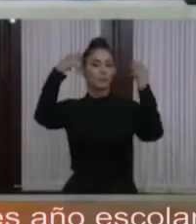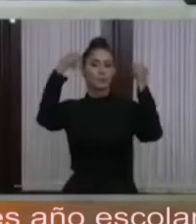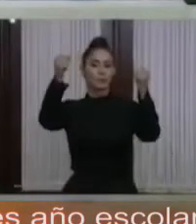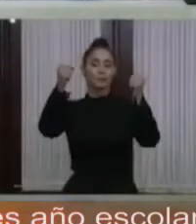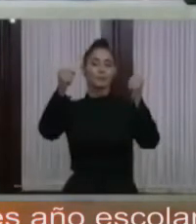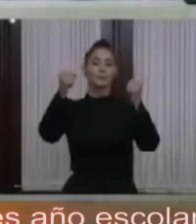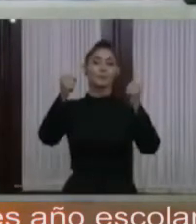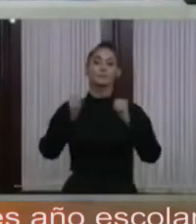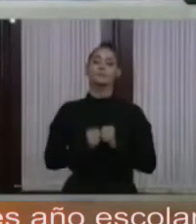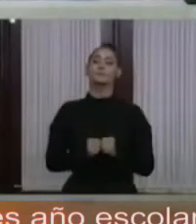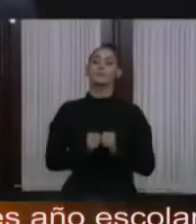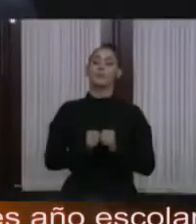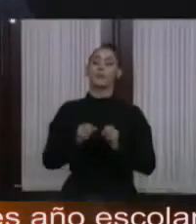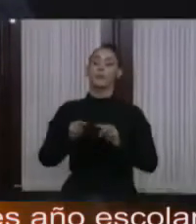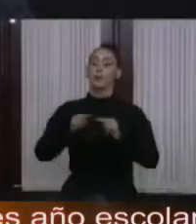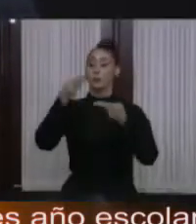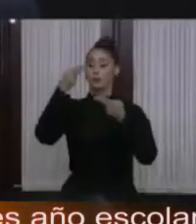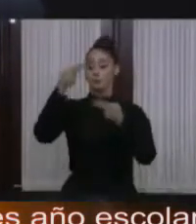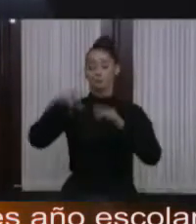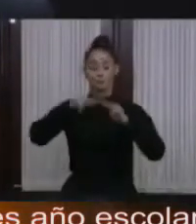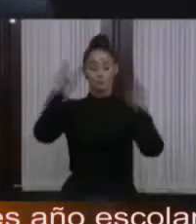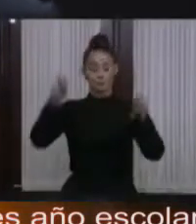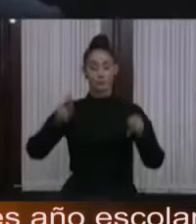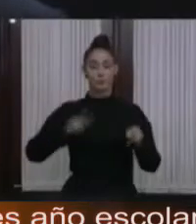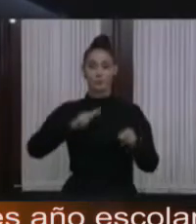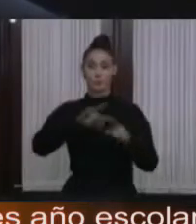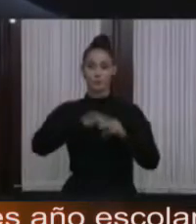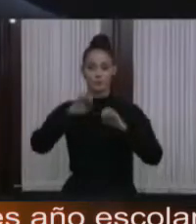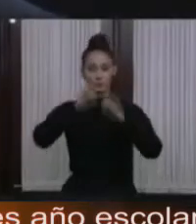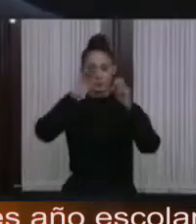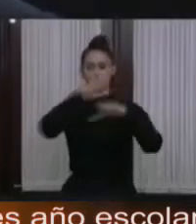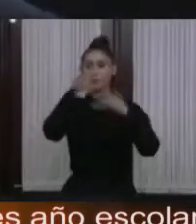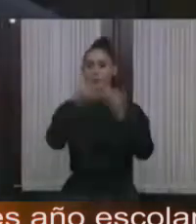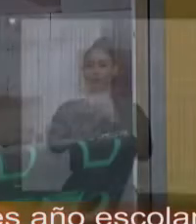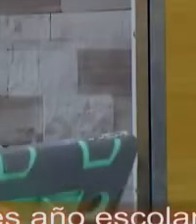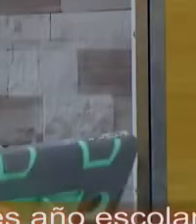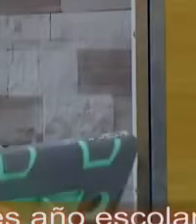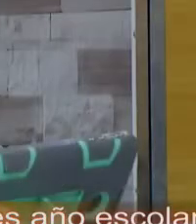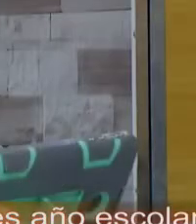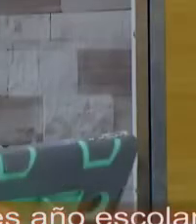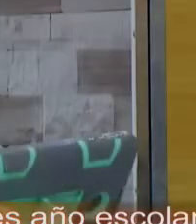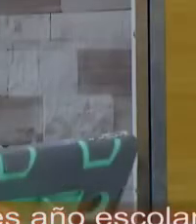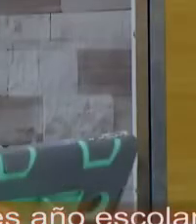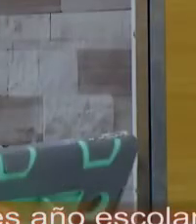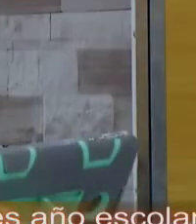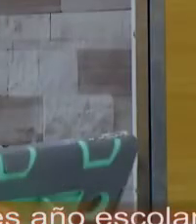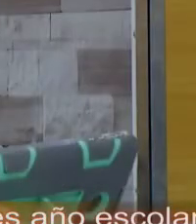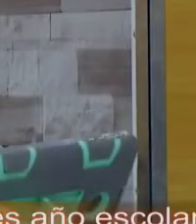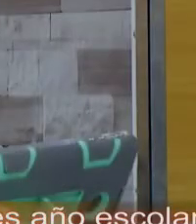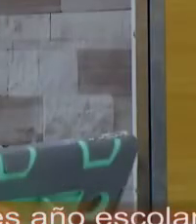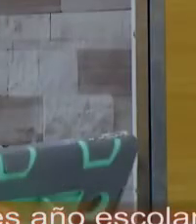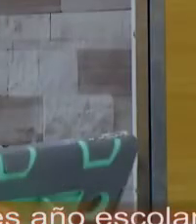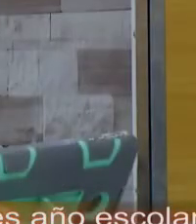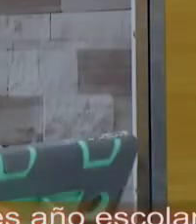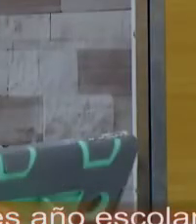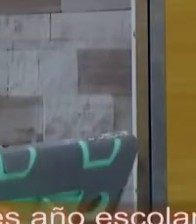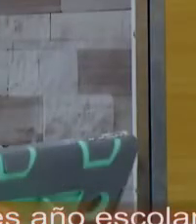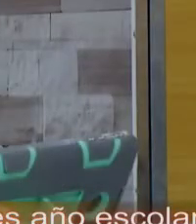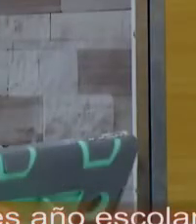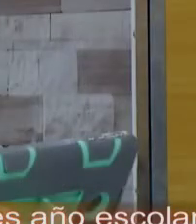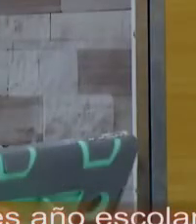este este tema bueno miren yo no quiero ser pesimista